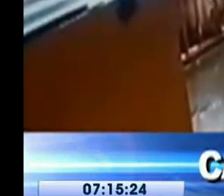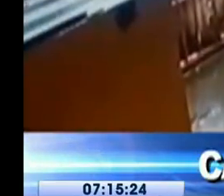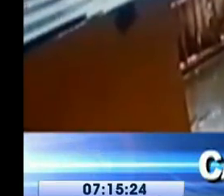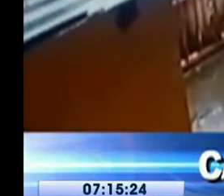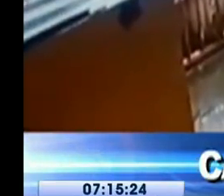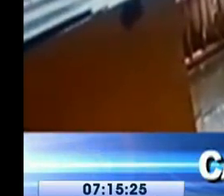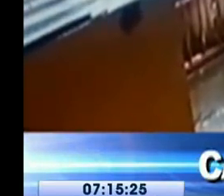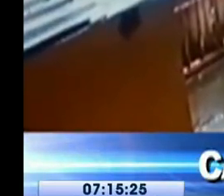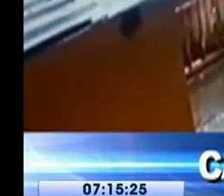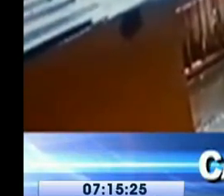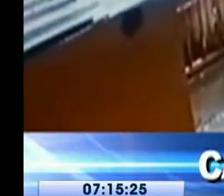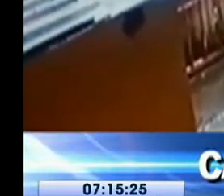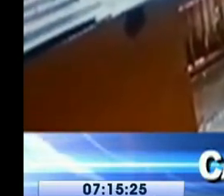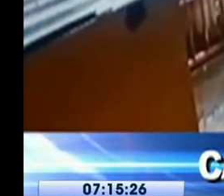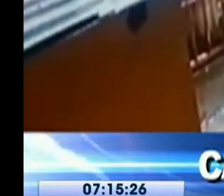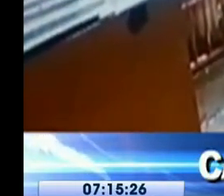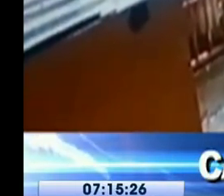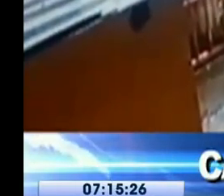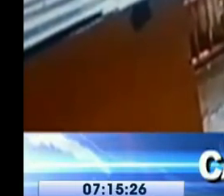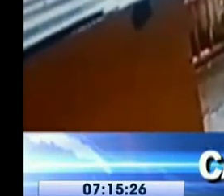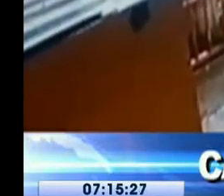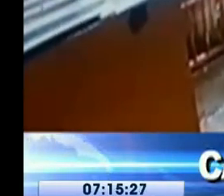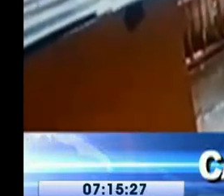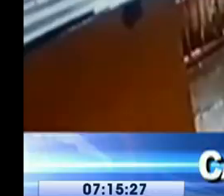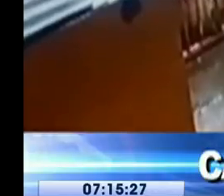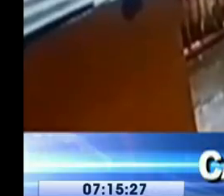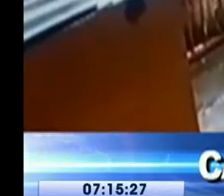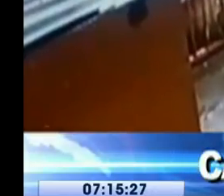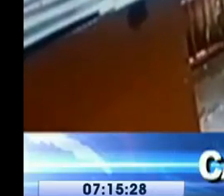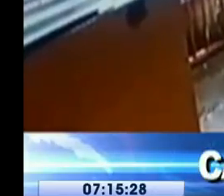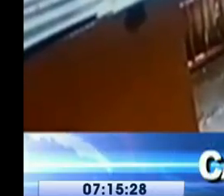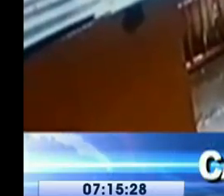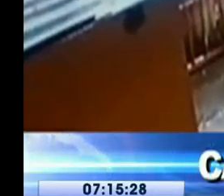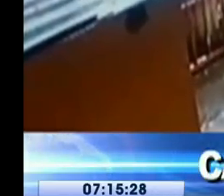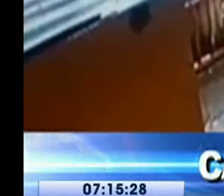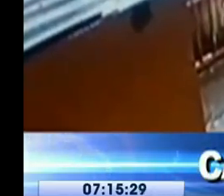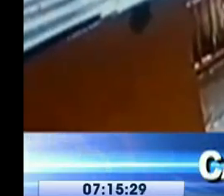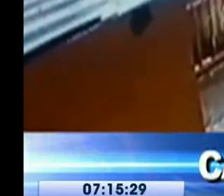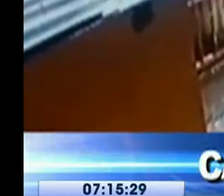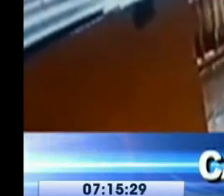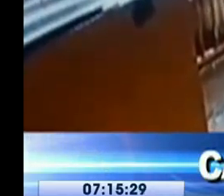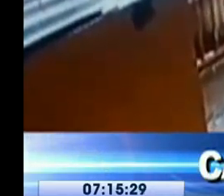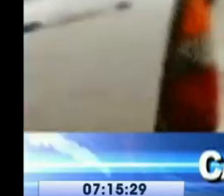Guayas. Cámaras de seguridad captaron el hecho.